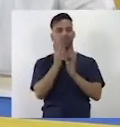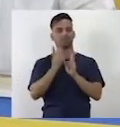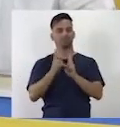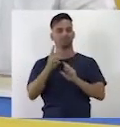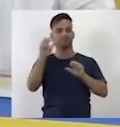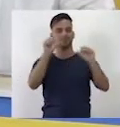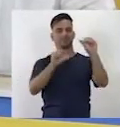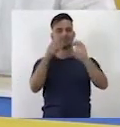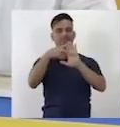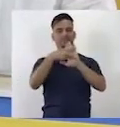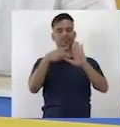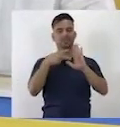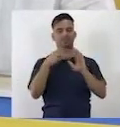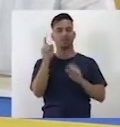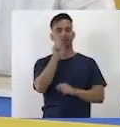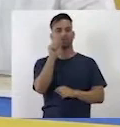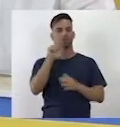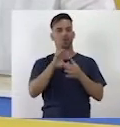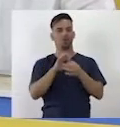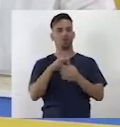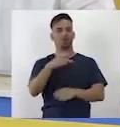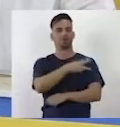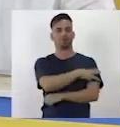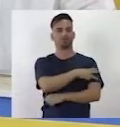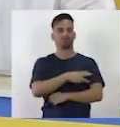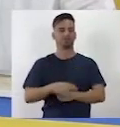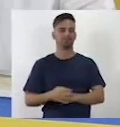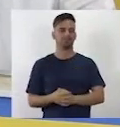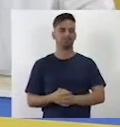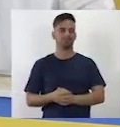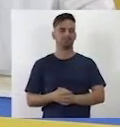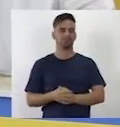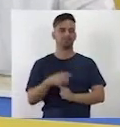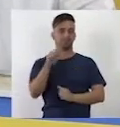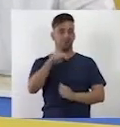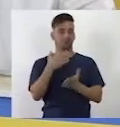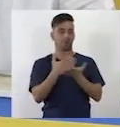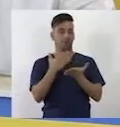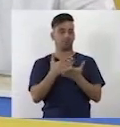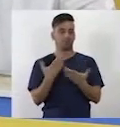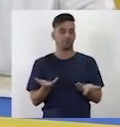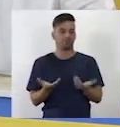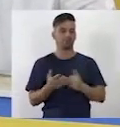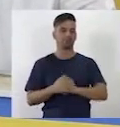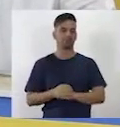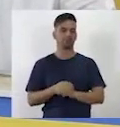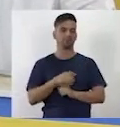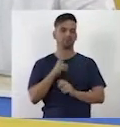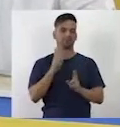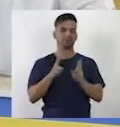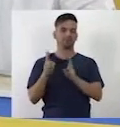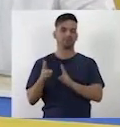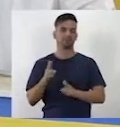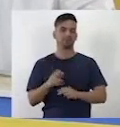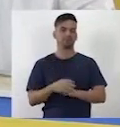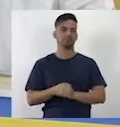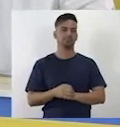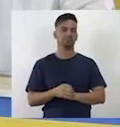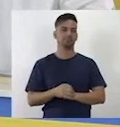actividad de química onceno grado pre universitarios la clase de hoy que vamos a orientar